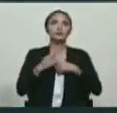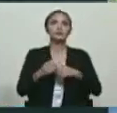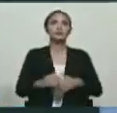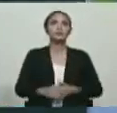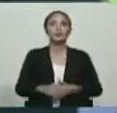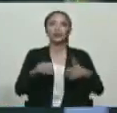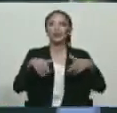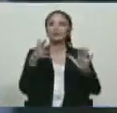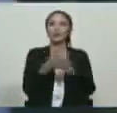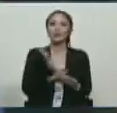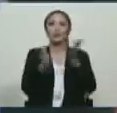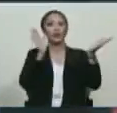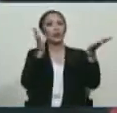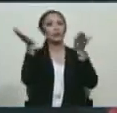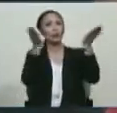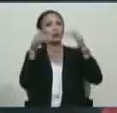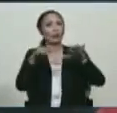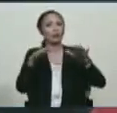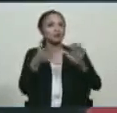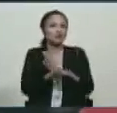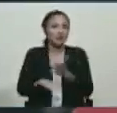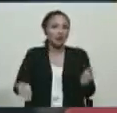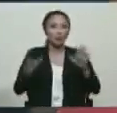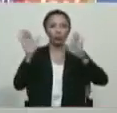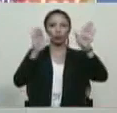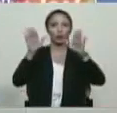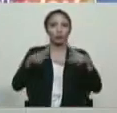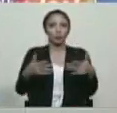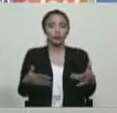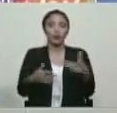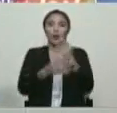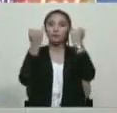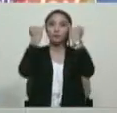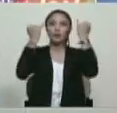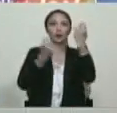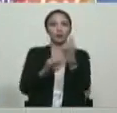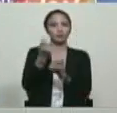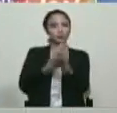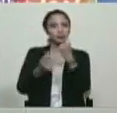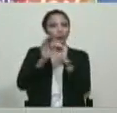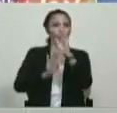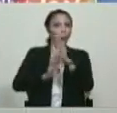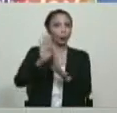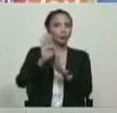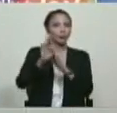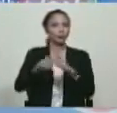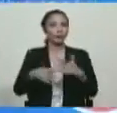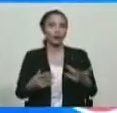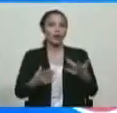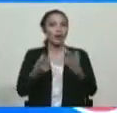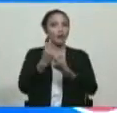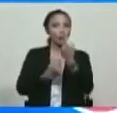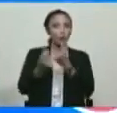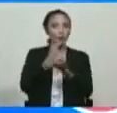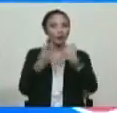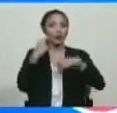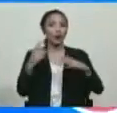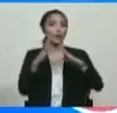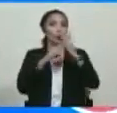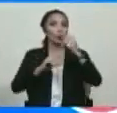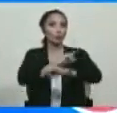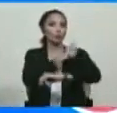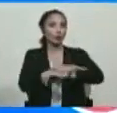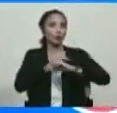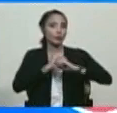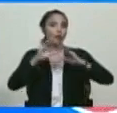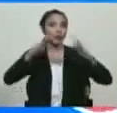El turismo se ha convertido en una actividad económica y es una de las actividades económicas más poderosas del